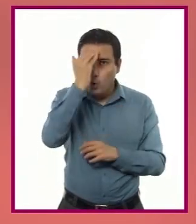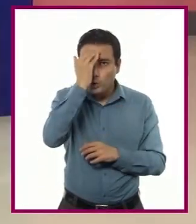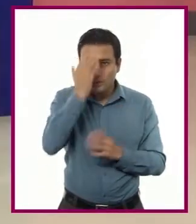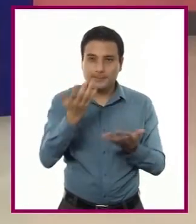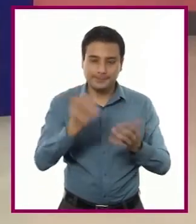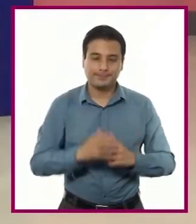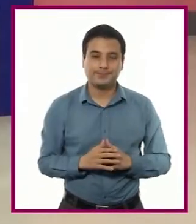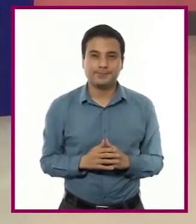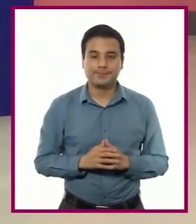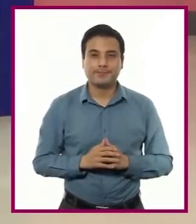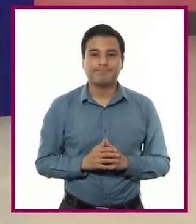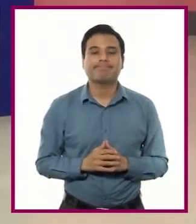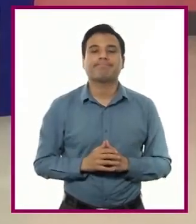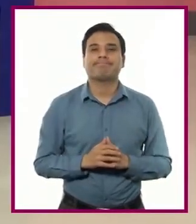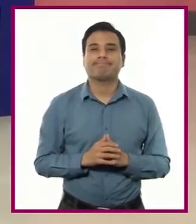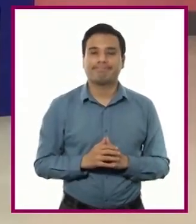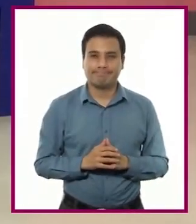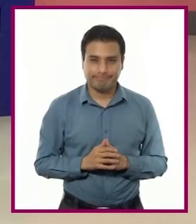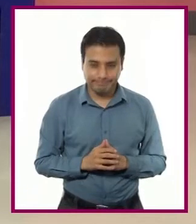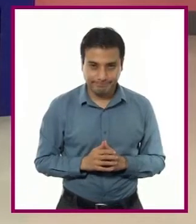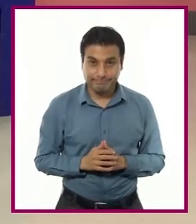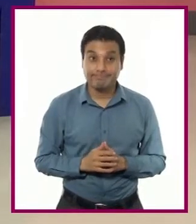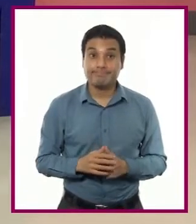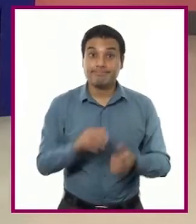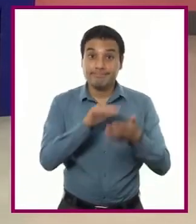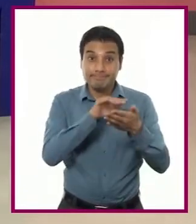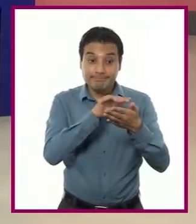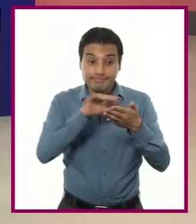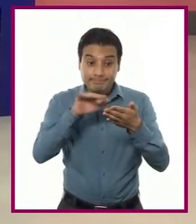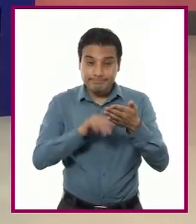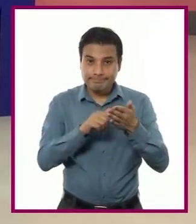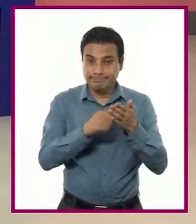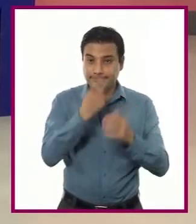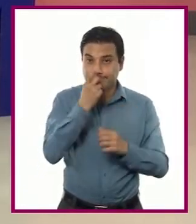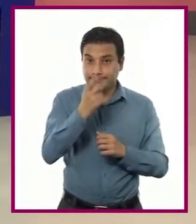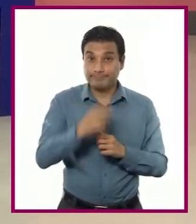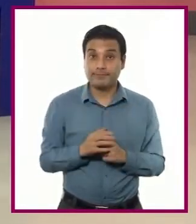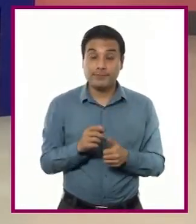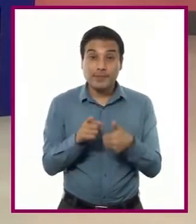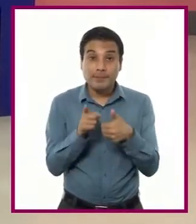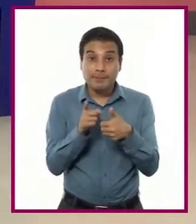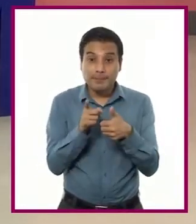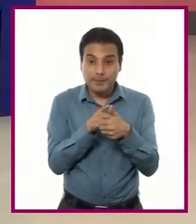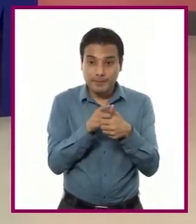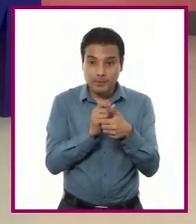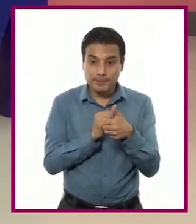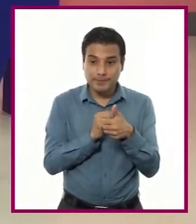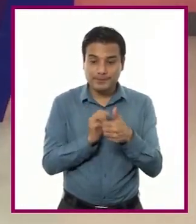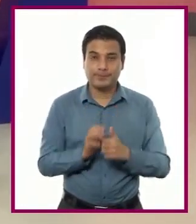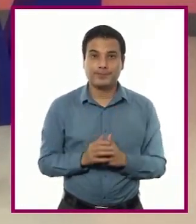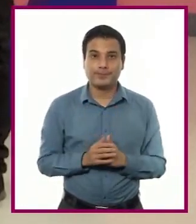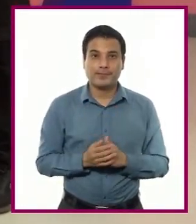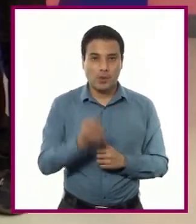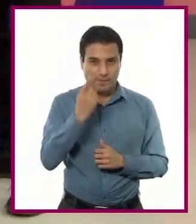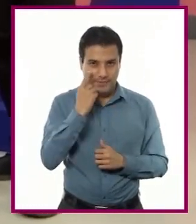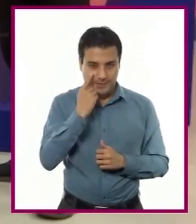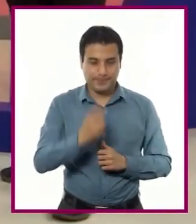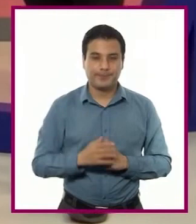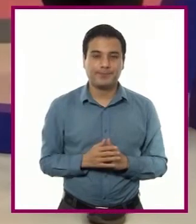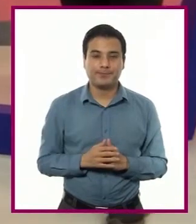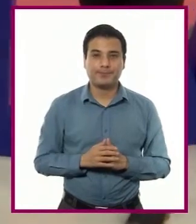proceso. Claro, de hecho en el texto estaba la expresión primero. Ahora, para reafirmar lo